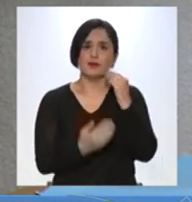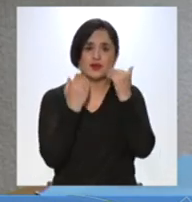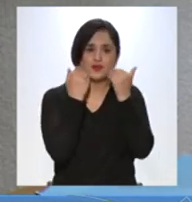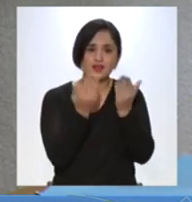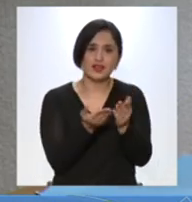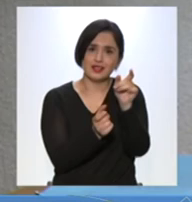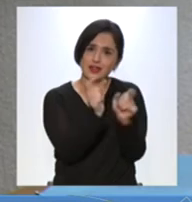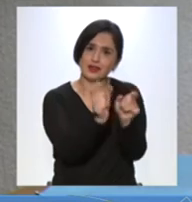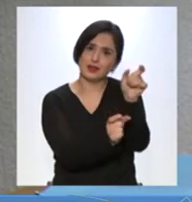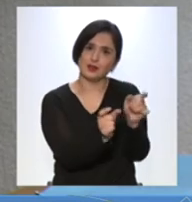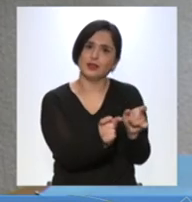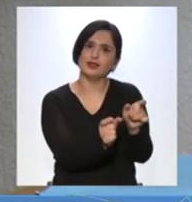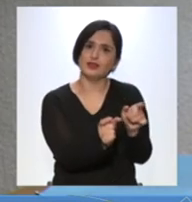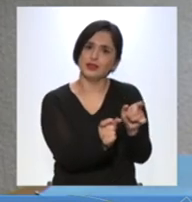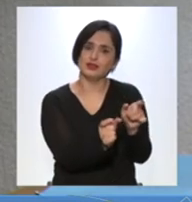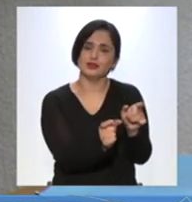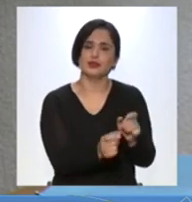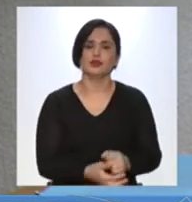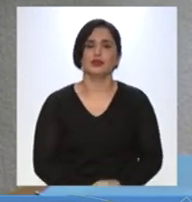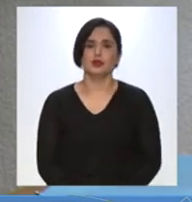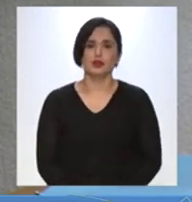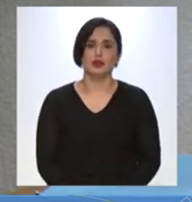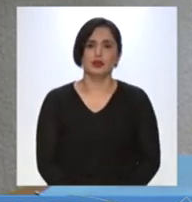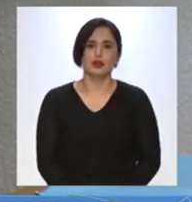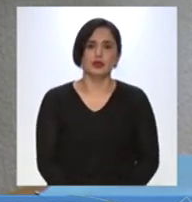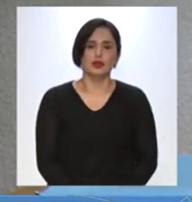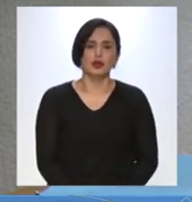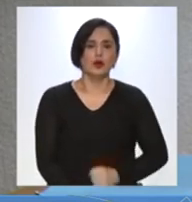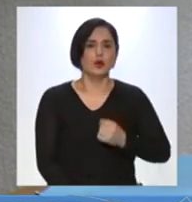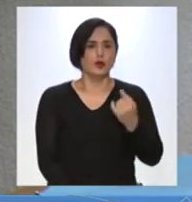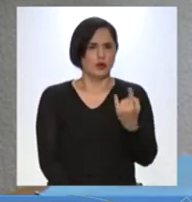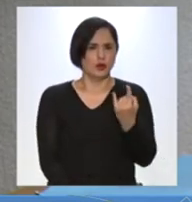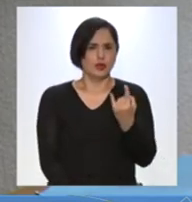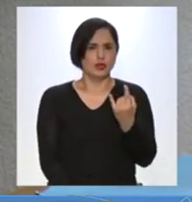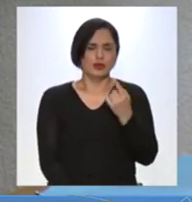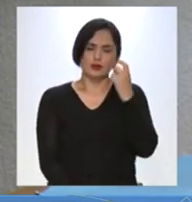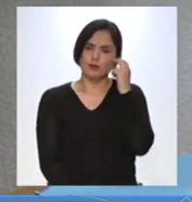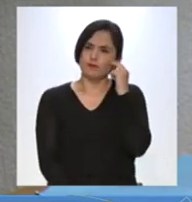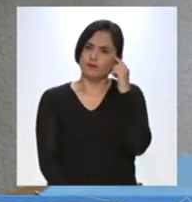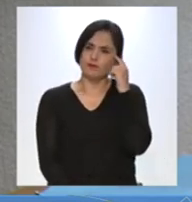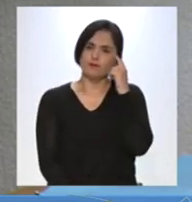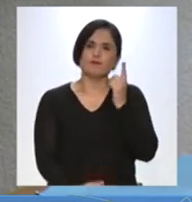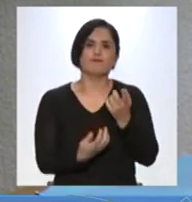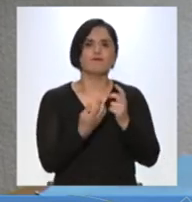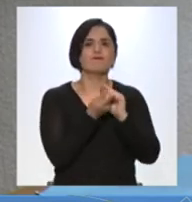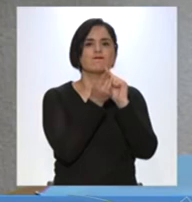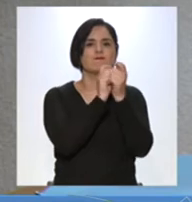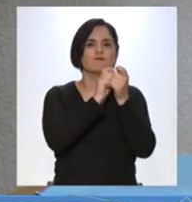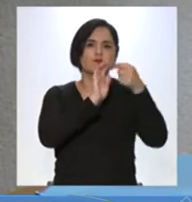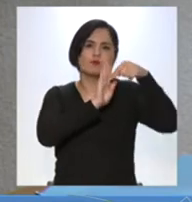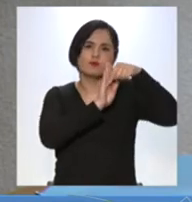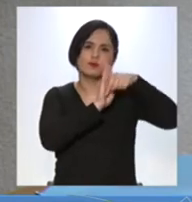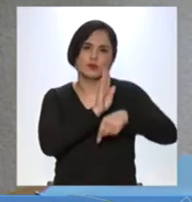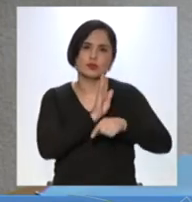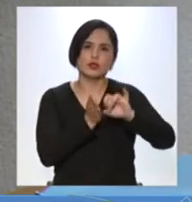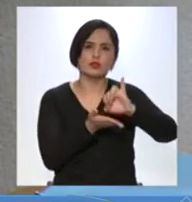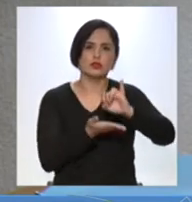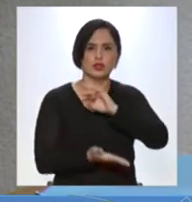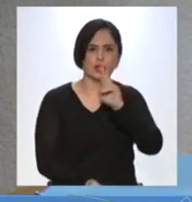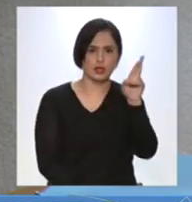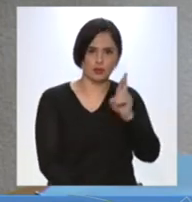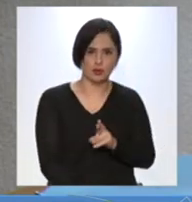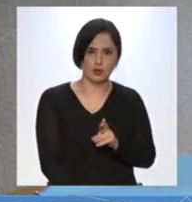nuestras preocupaciones y de nuestra acción. Es indispensable plantearnos una reforma profunda de instituciones de la República desde